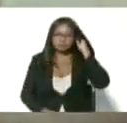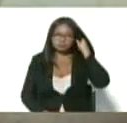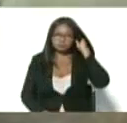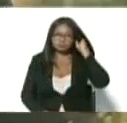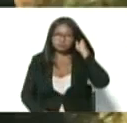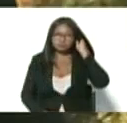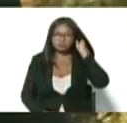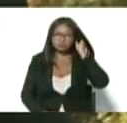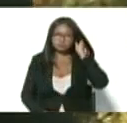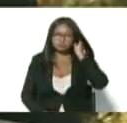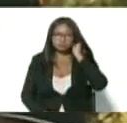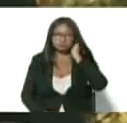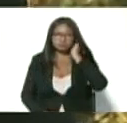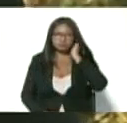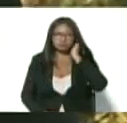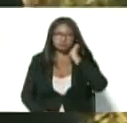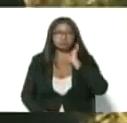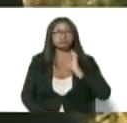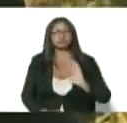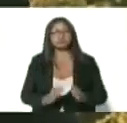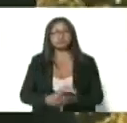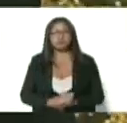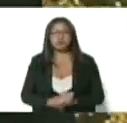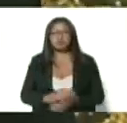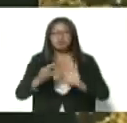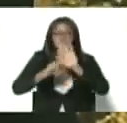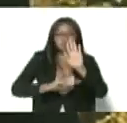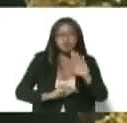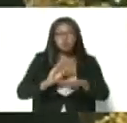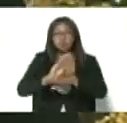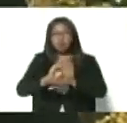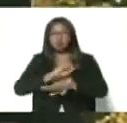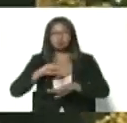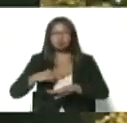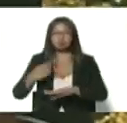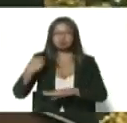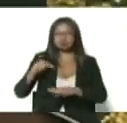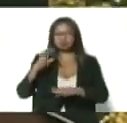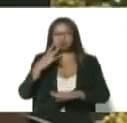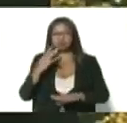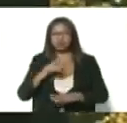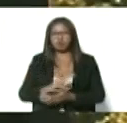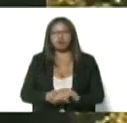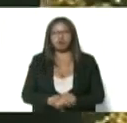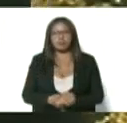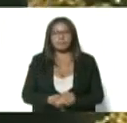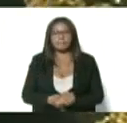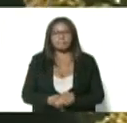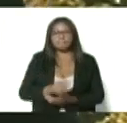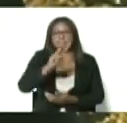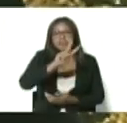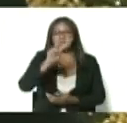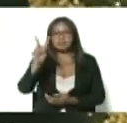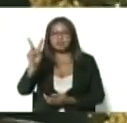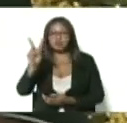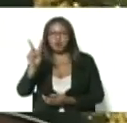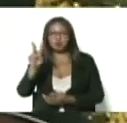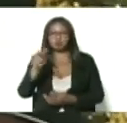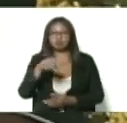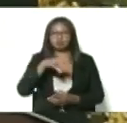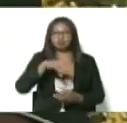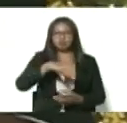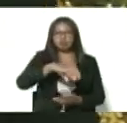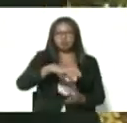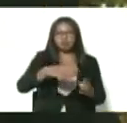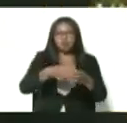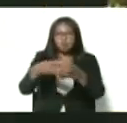sus instrucciones en cuanto a la prevención nosotros tenemos 222 núcleos de